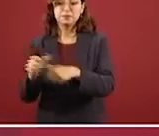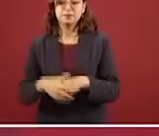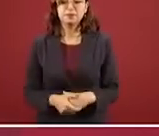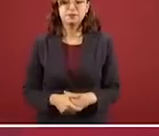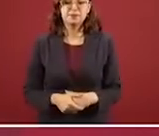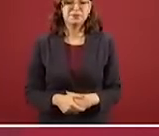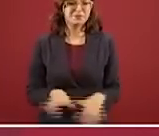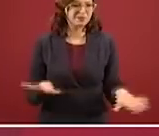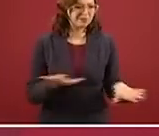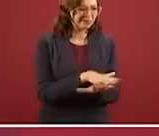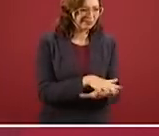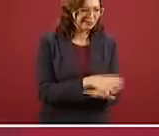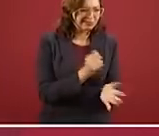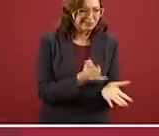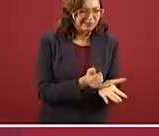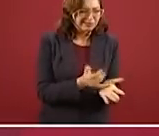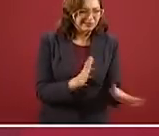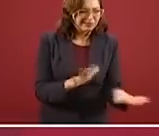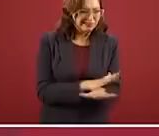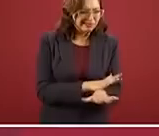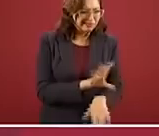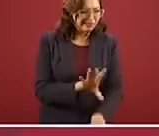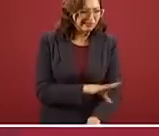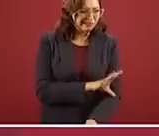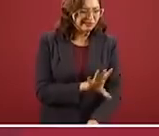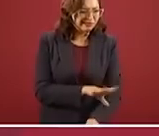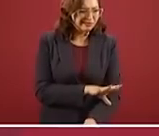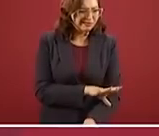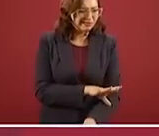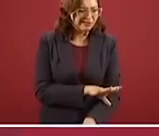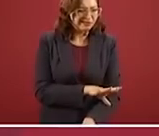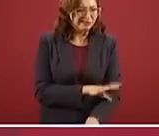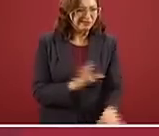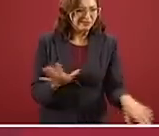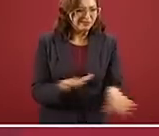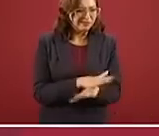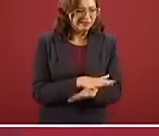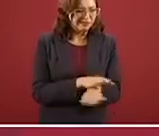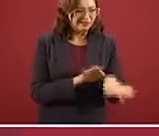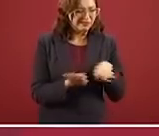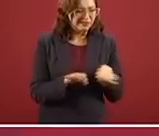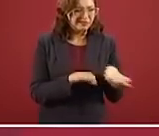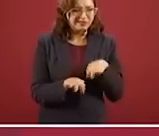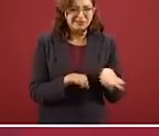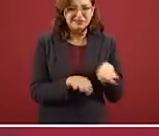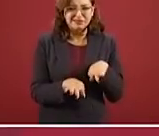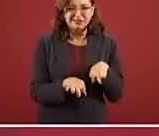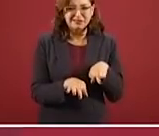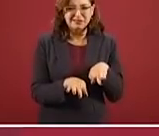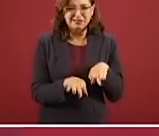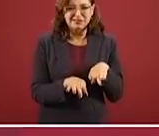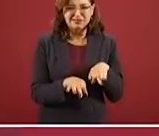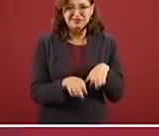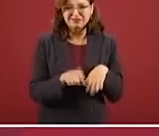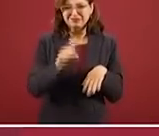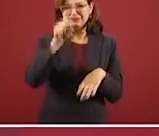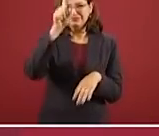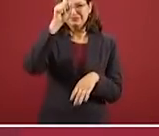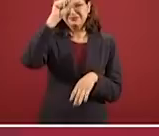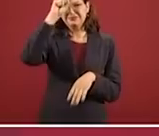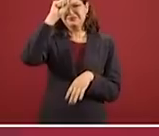Reforma fiscal, reforma energética, reforma laboral. ¿Qué es